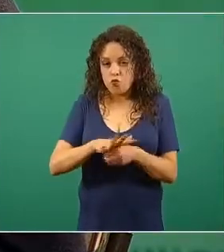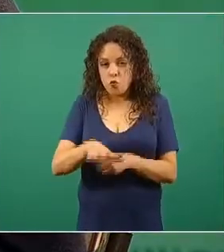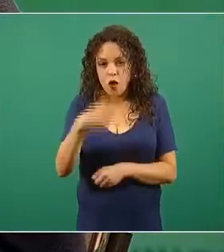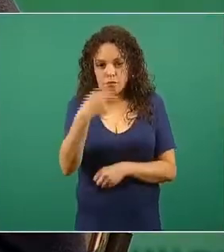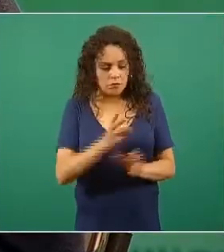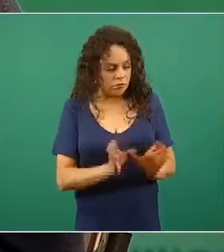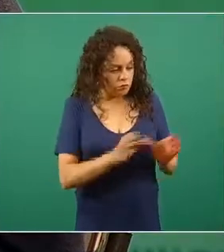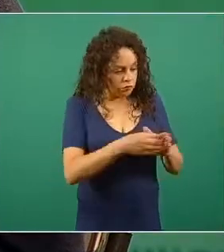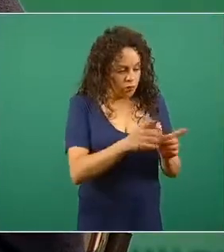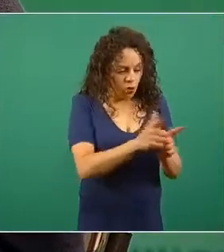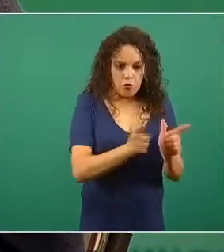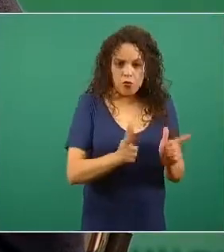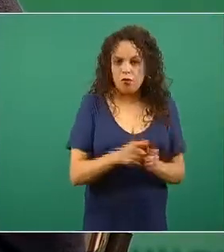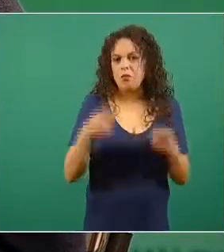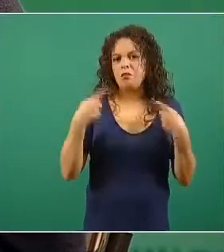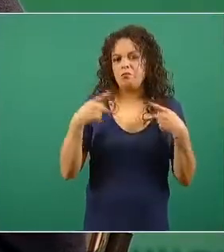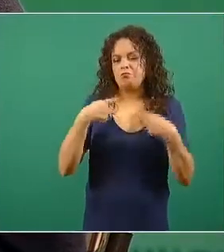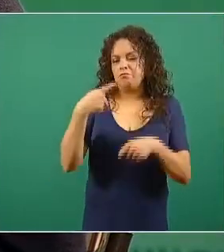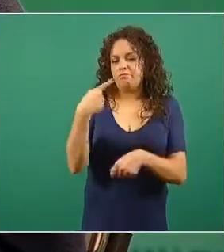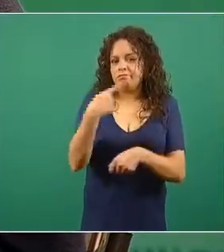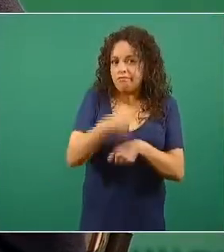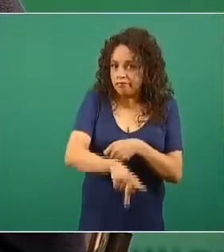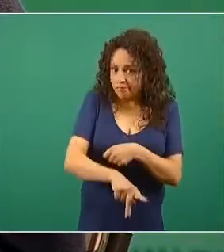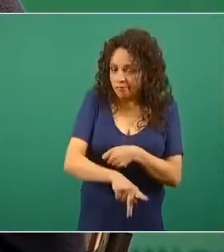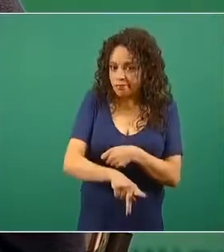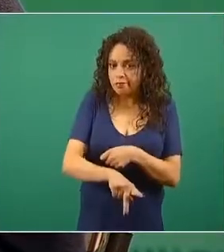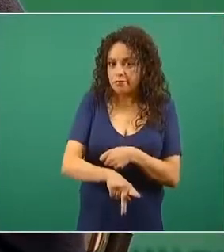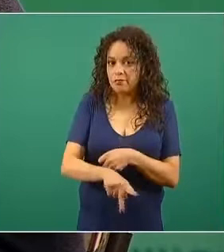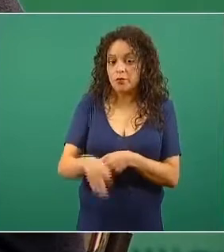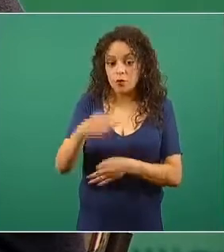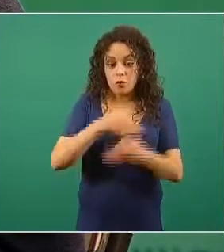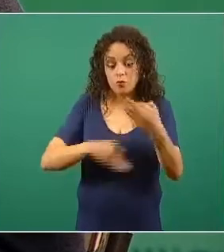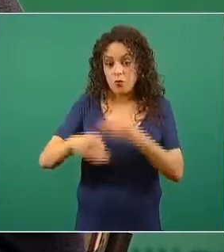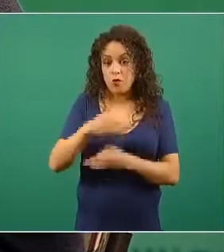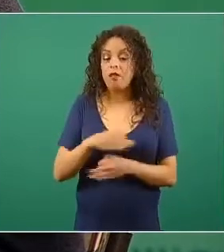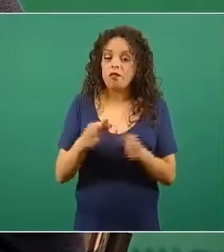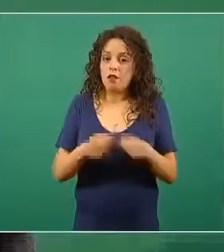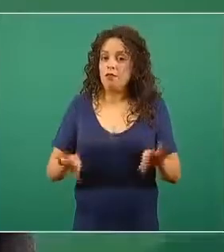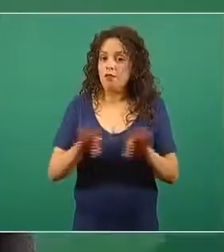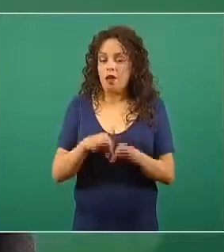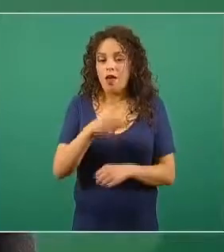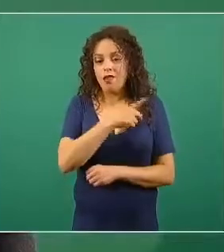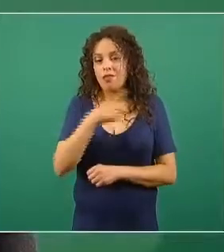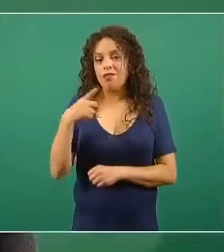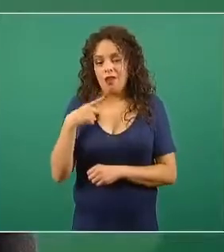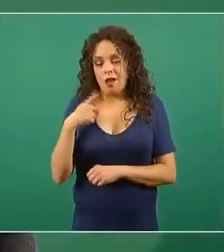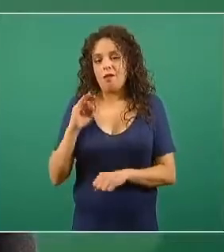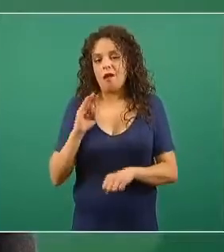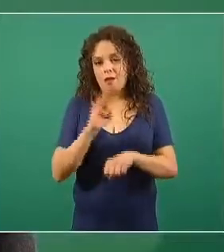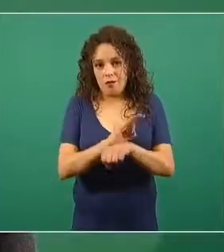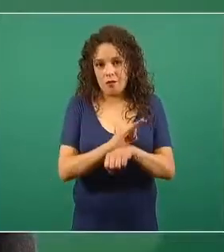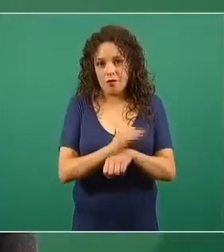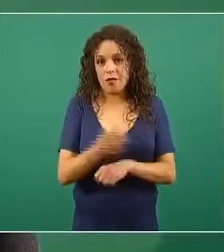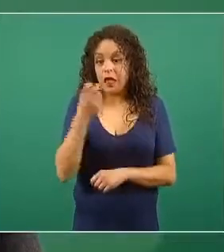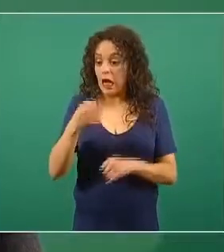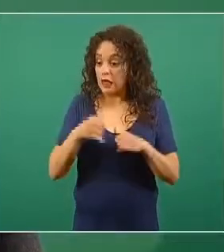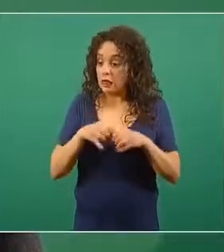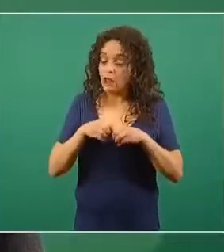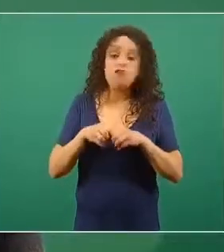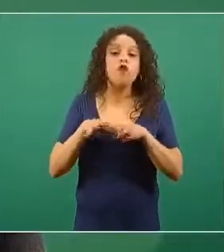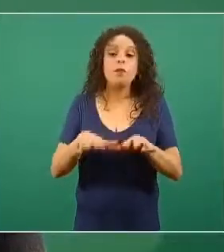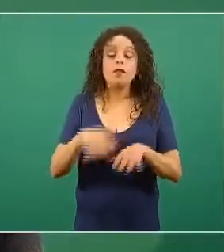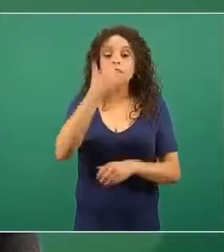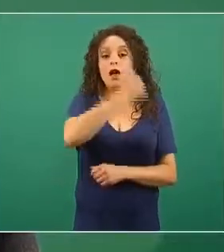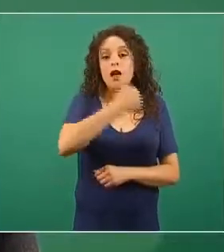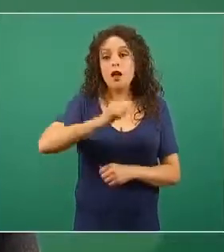que sobre todo se tienen que proteger. En base a toda esta información, este conocimiento, cada